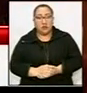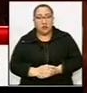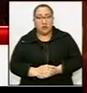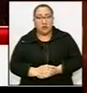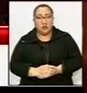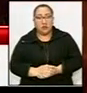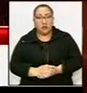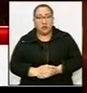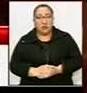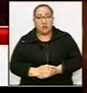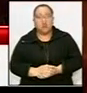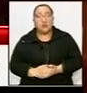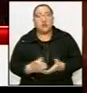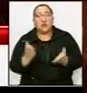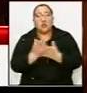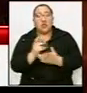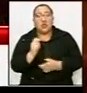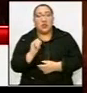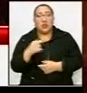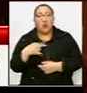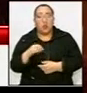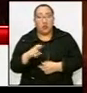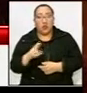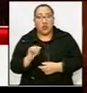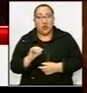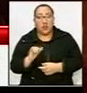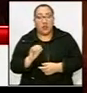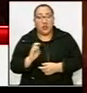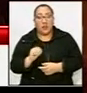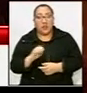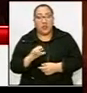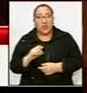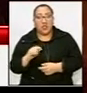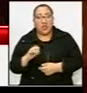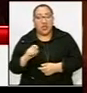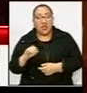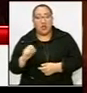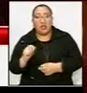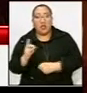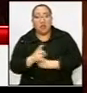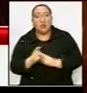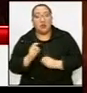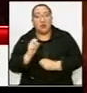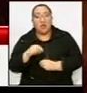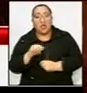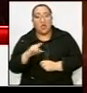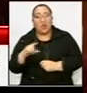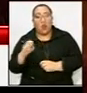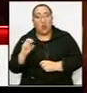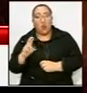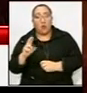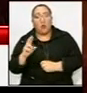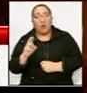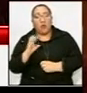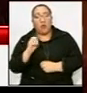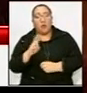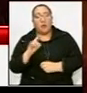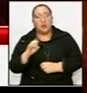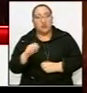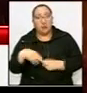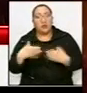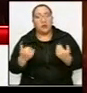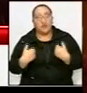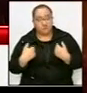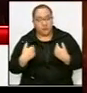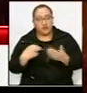de riego Tincuri, Tarcuyo, Platanal y Mercedes Neyo del distrito de Queyohuno, la convención que le pido a usted pueda